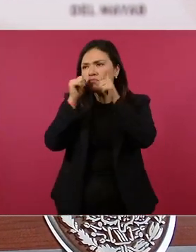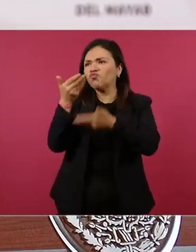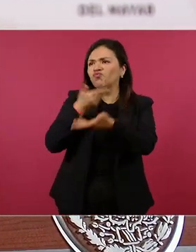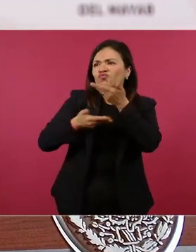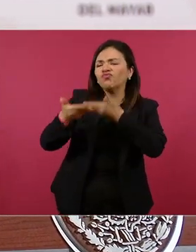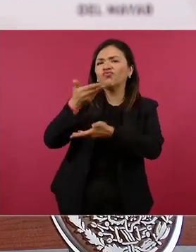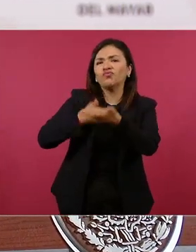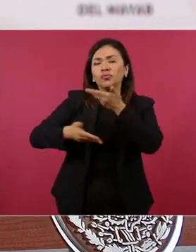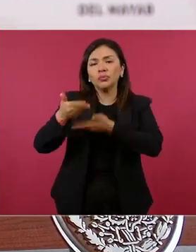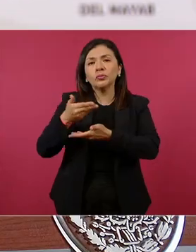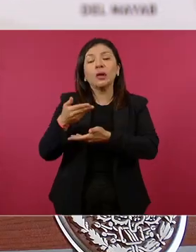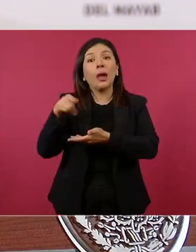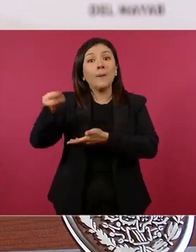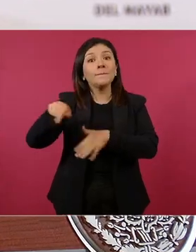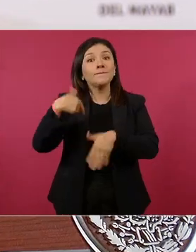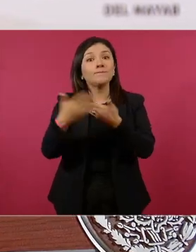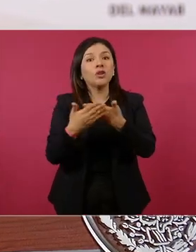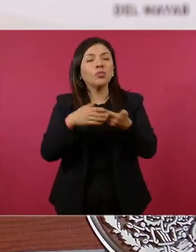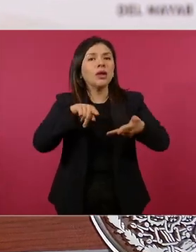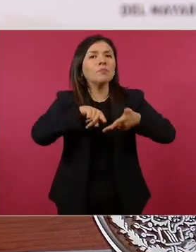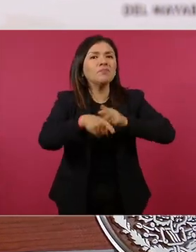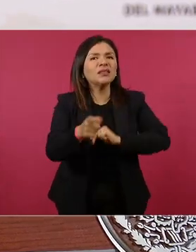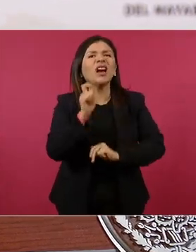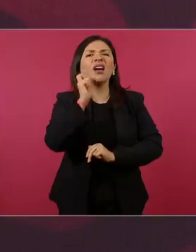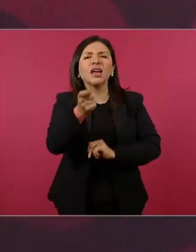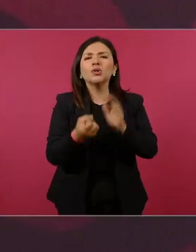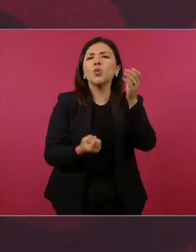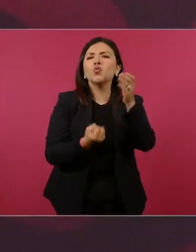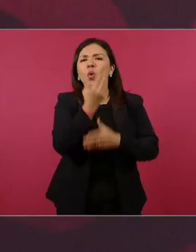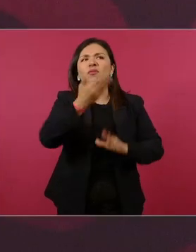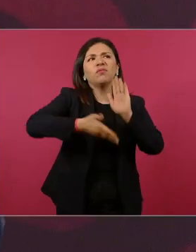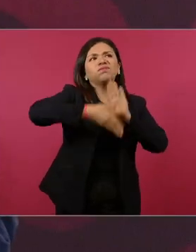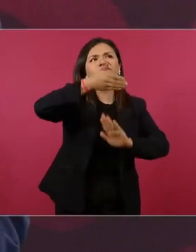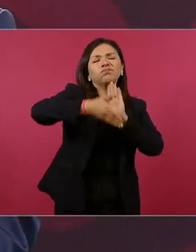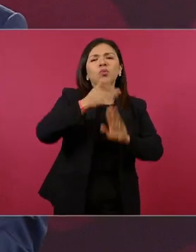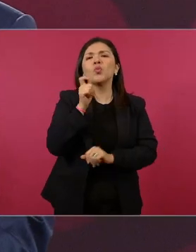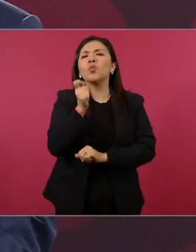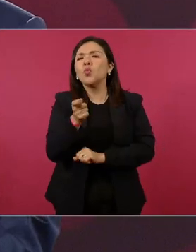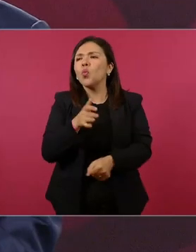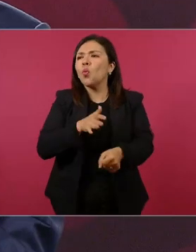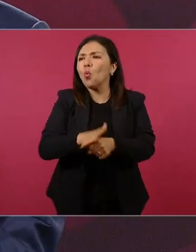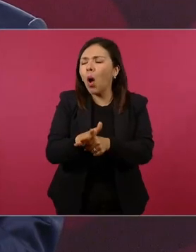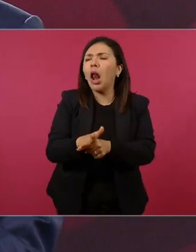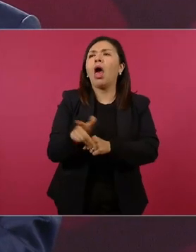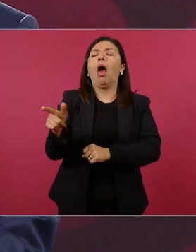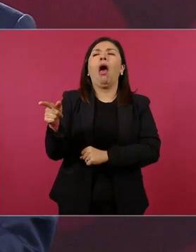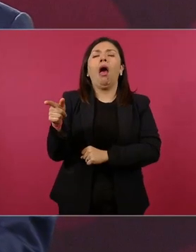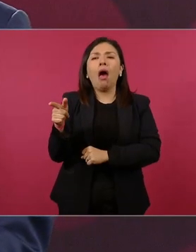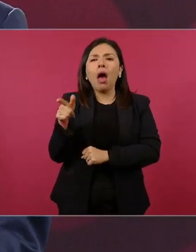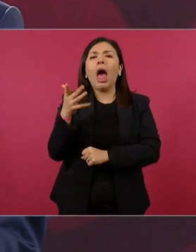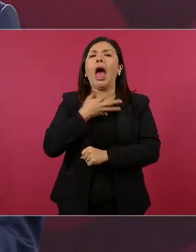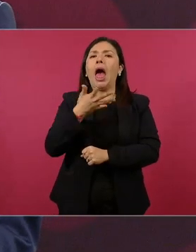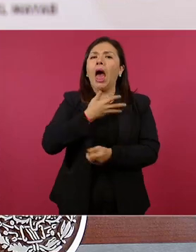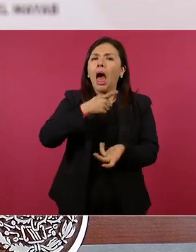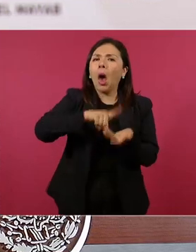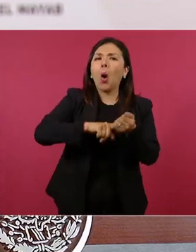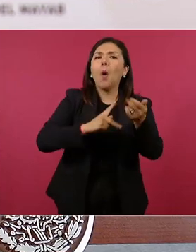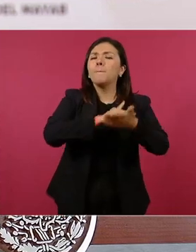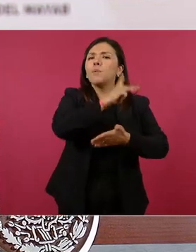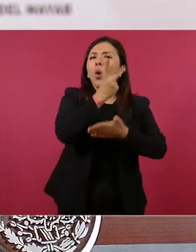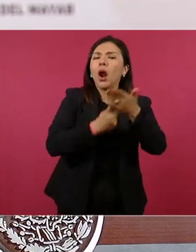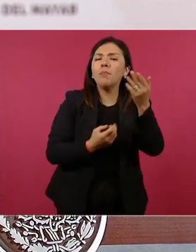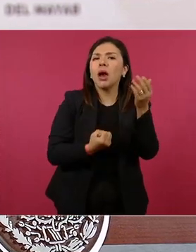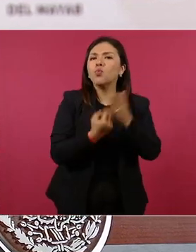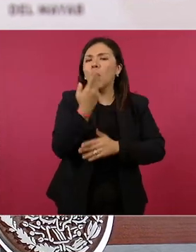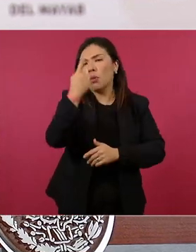va a iniciar como obras nuevas, sus programas nuevos